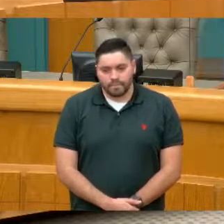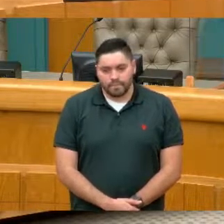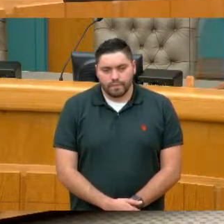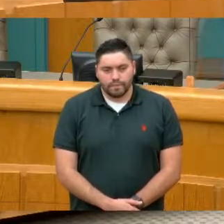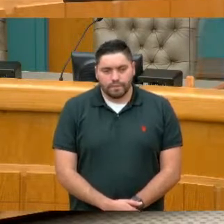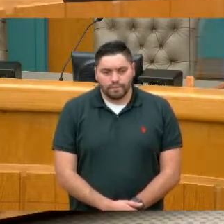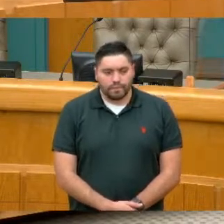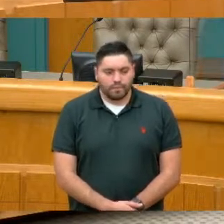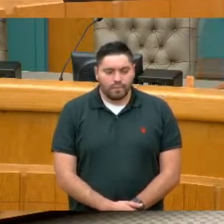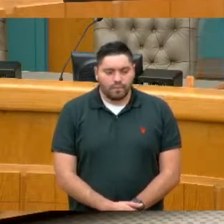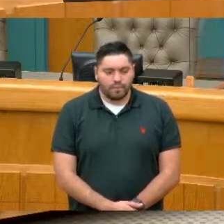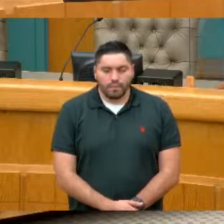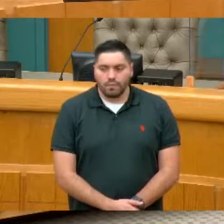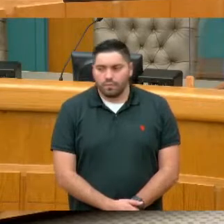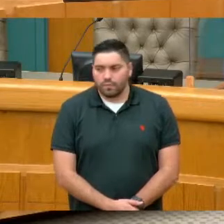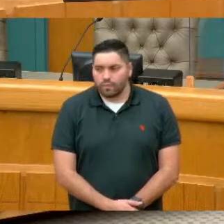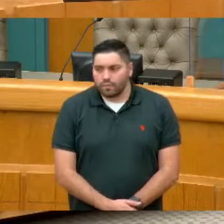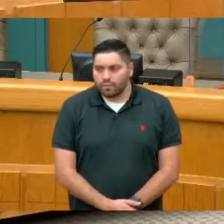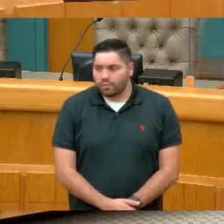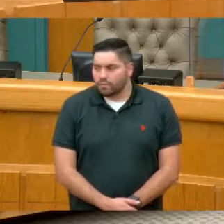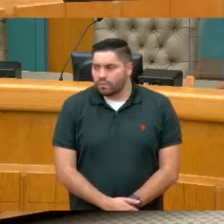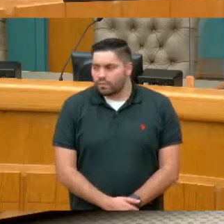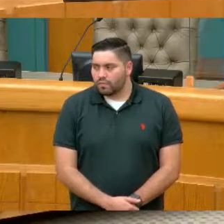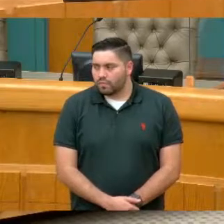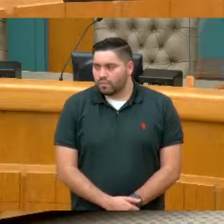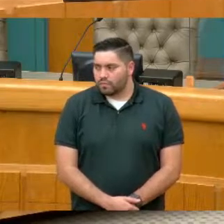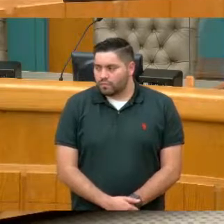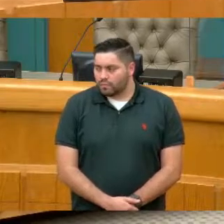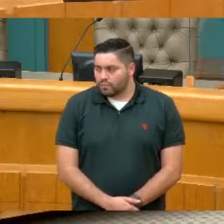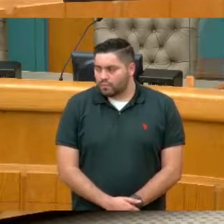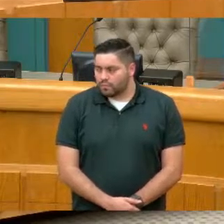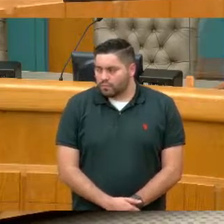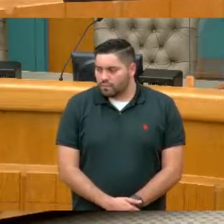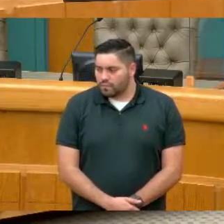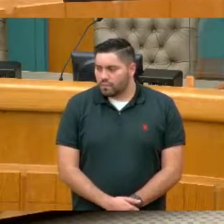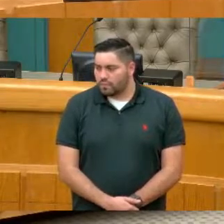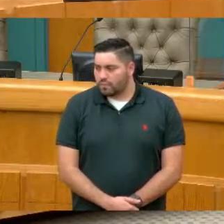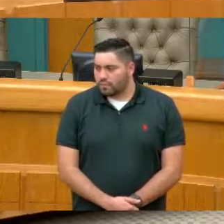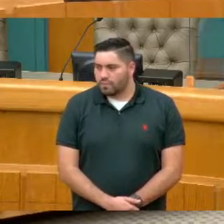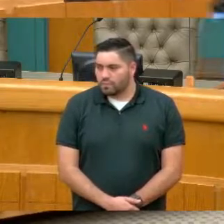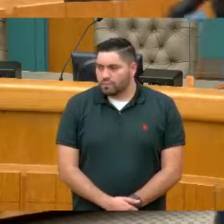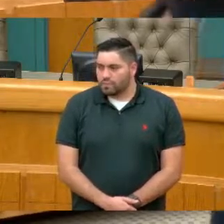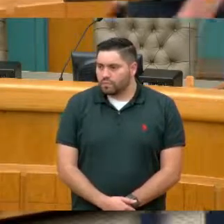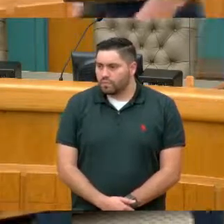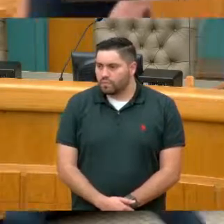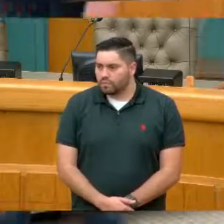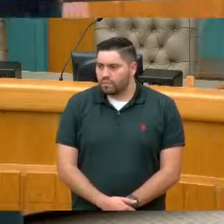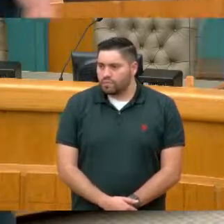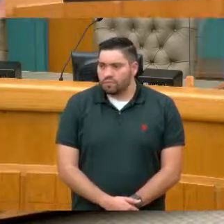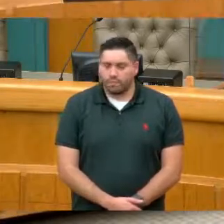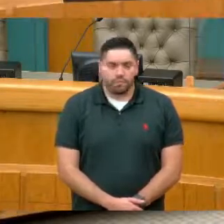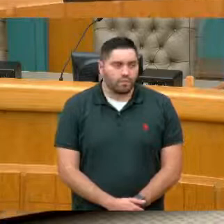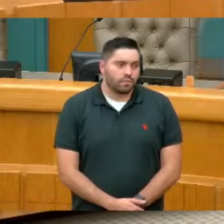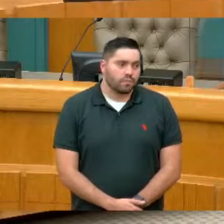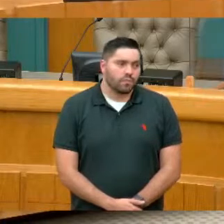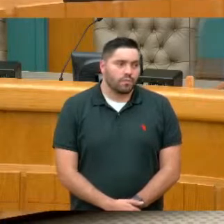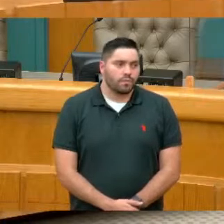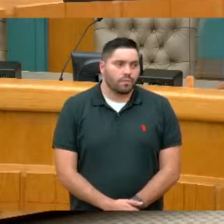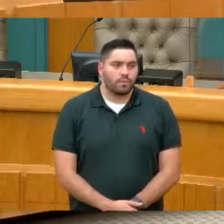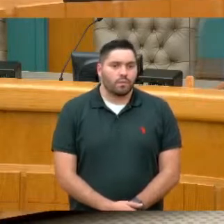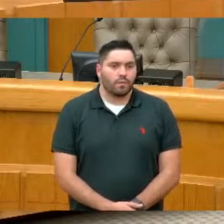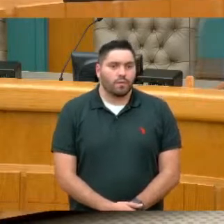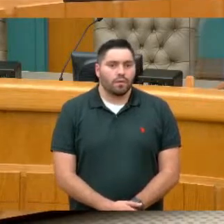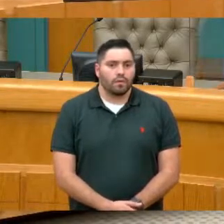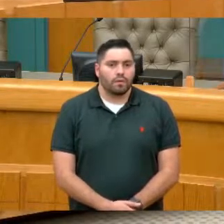Le pedimos que no baje la guardia, protéjase en contra del virus. Todo depende de su colaboración. Los restaurantes y bares también comenzaron a